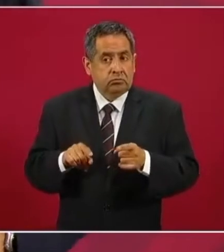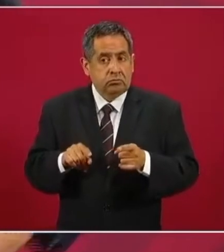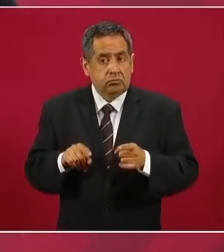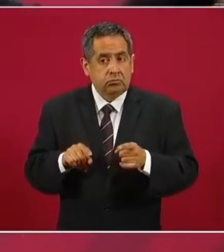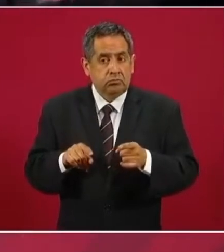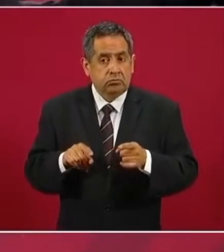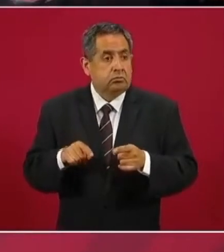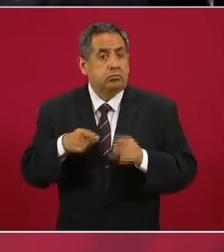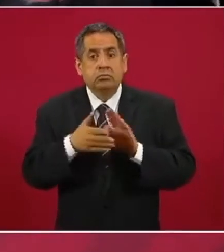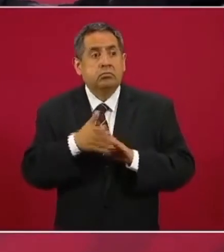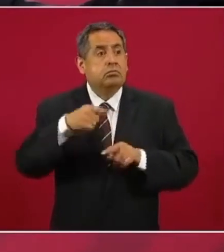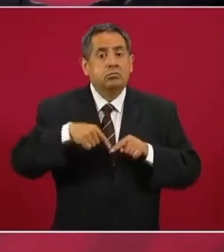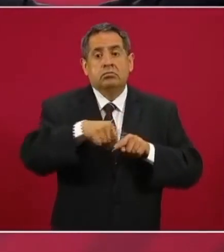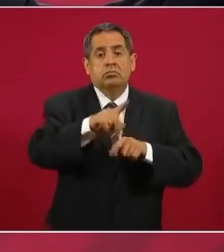se fue de delegado